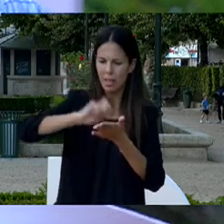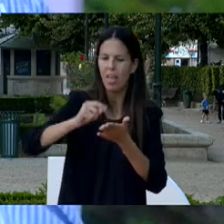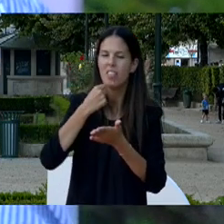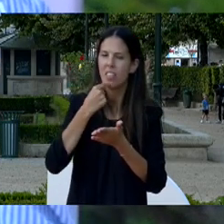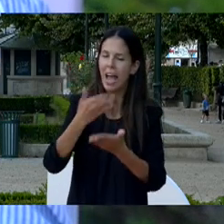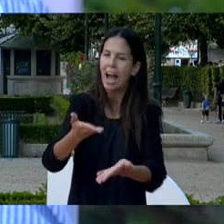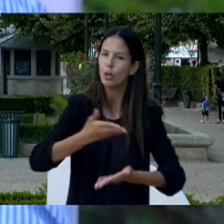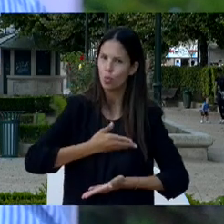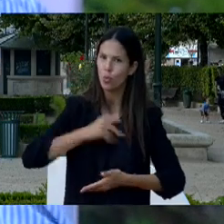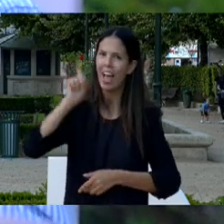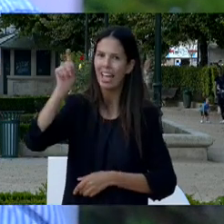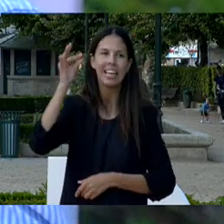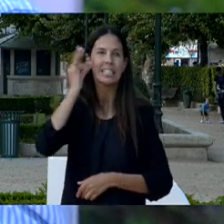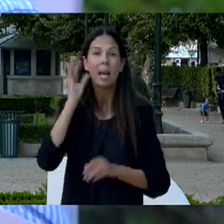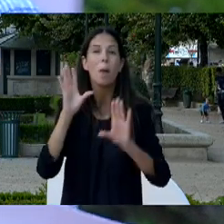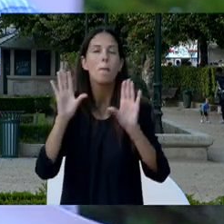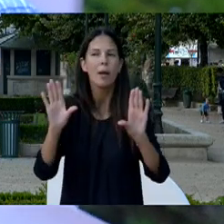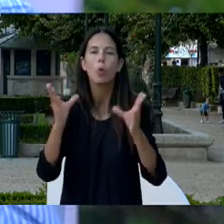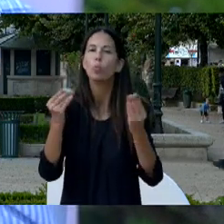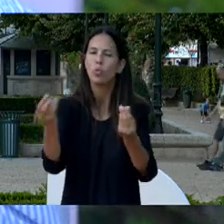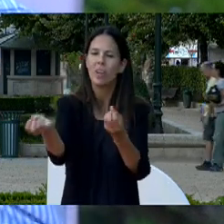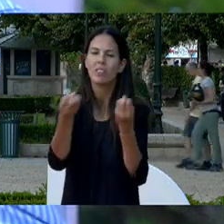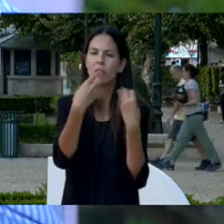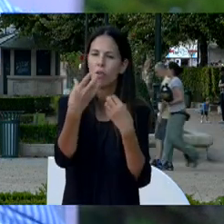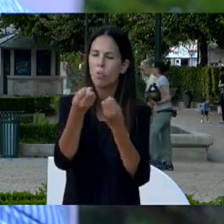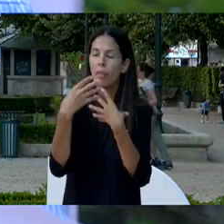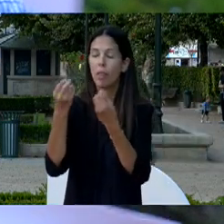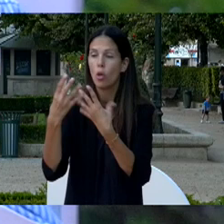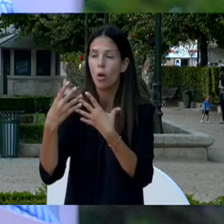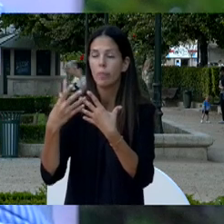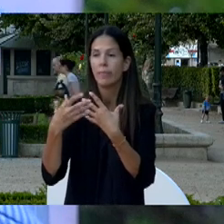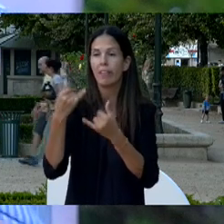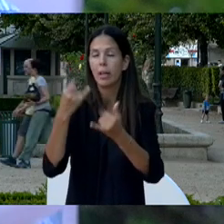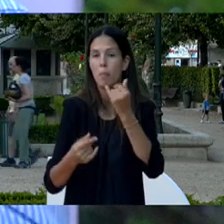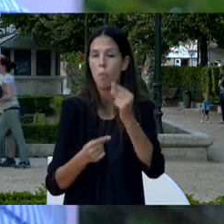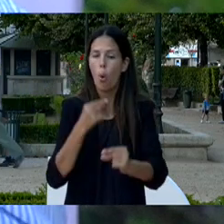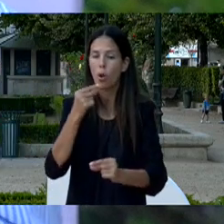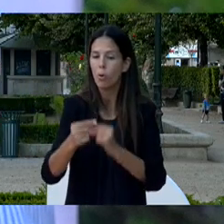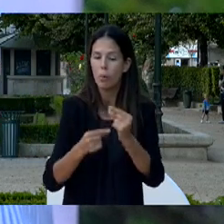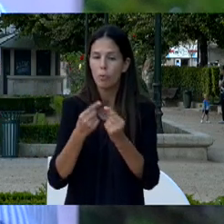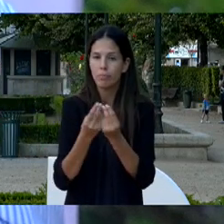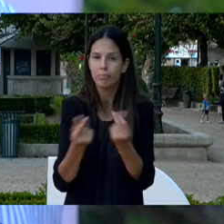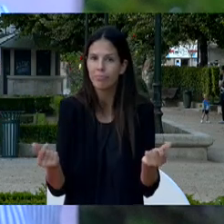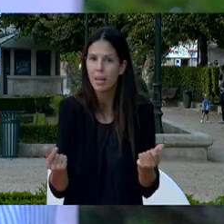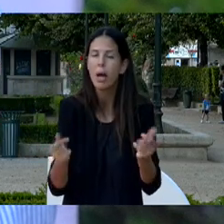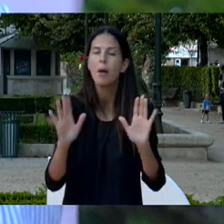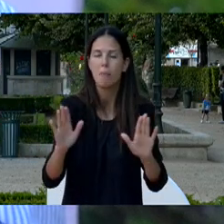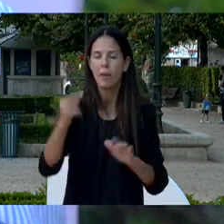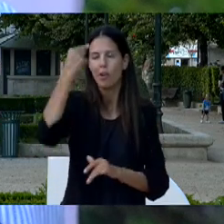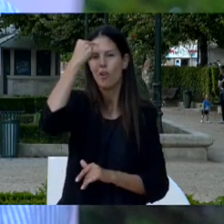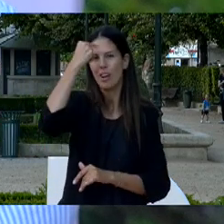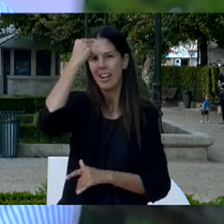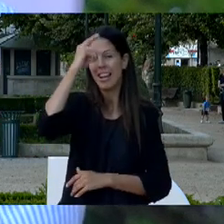Otero, pero hai moitas informacións verbais que lamentablemente se van perdendo, pero que están na memoria